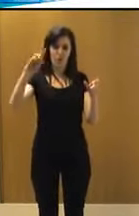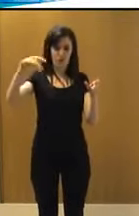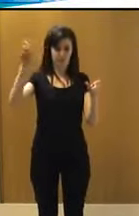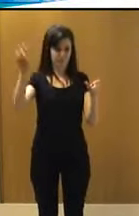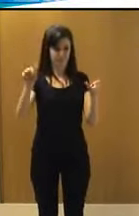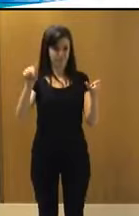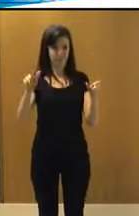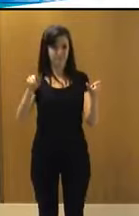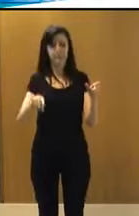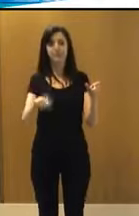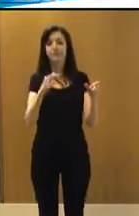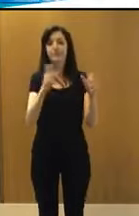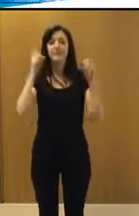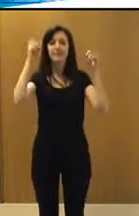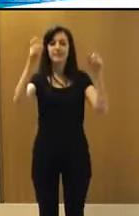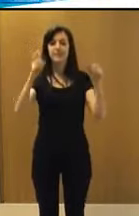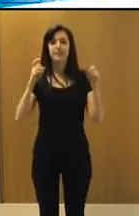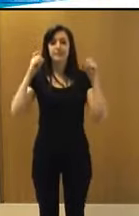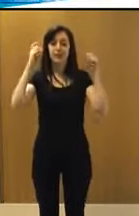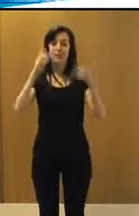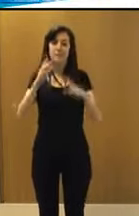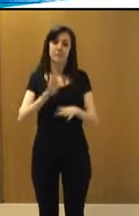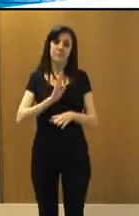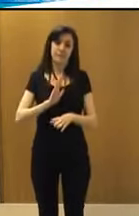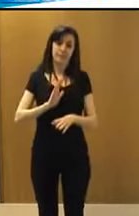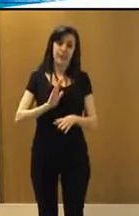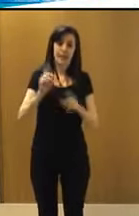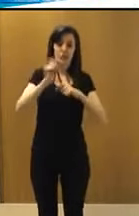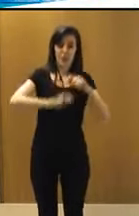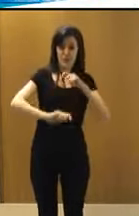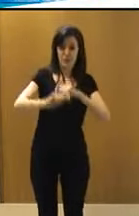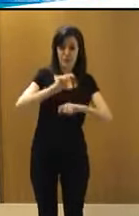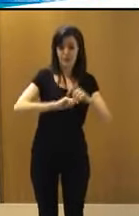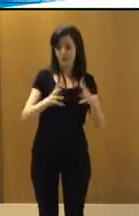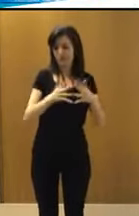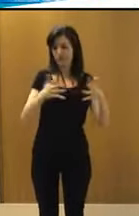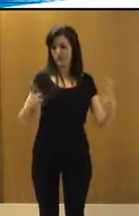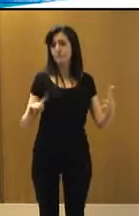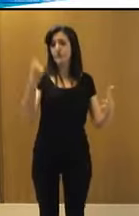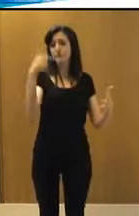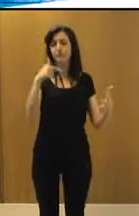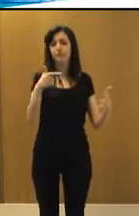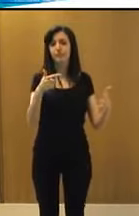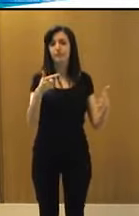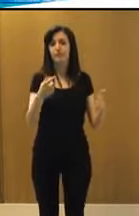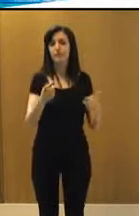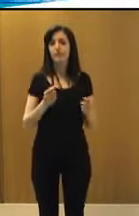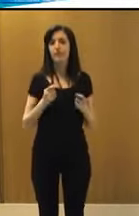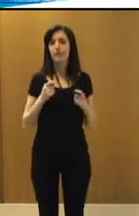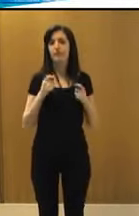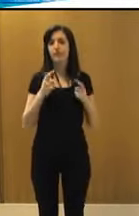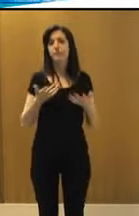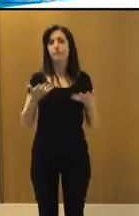está aquí, donde intentemos, por lo menos para las asociaciones más grandes, sea un poco una